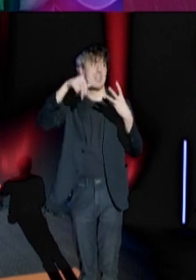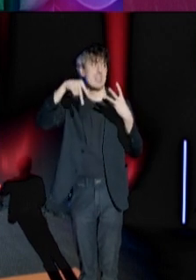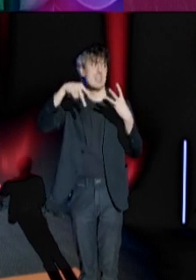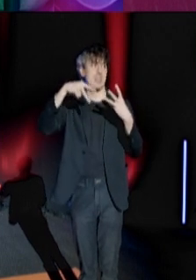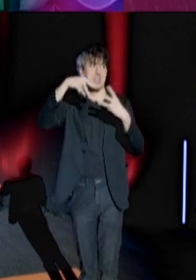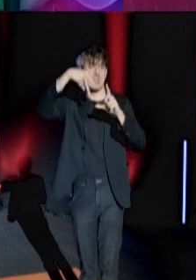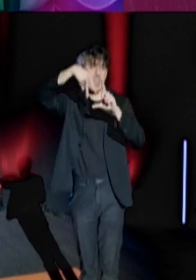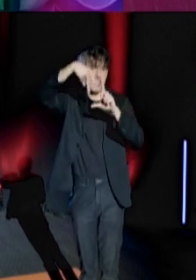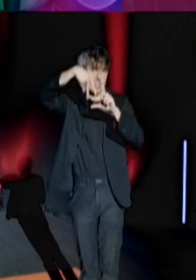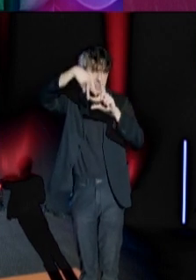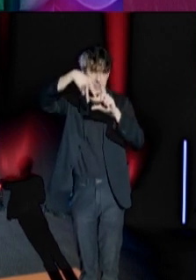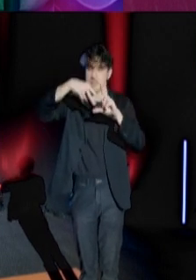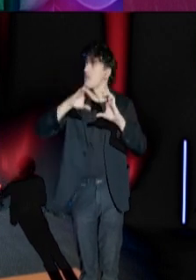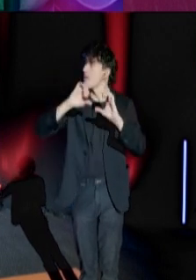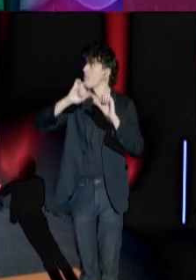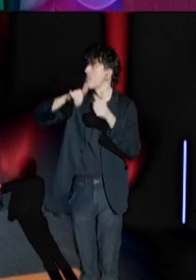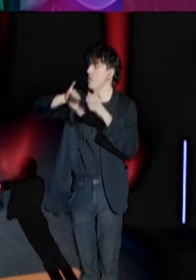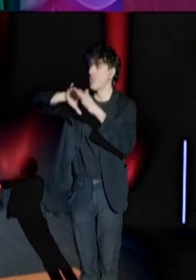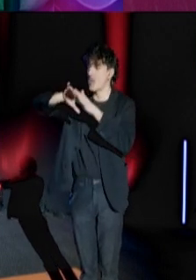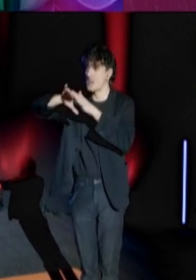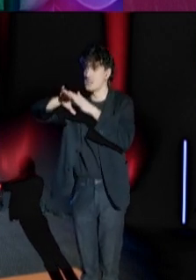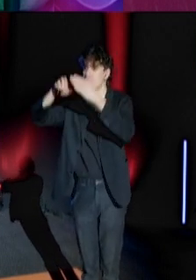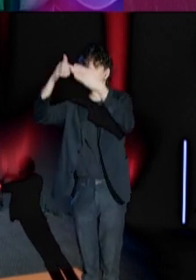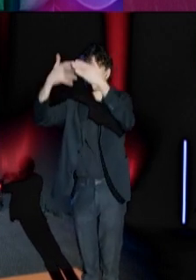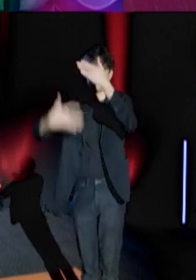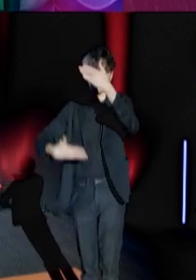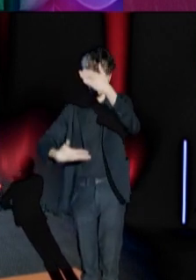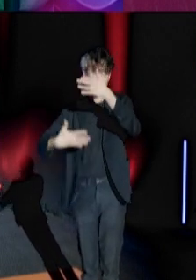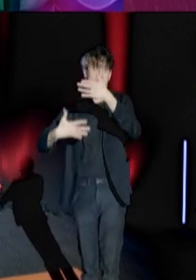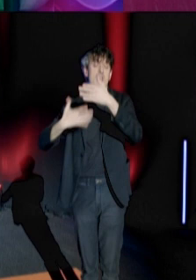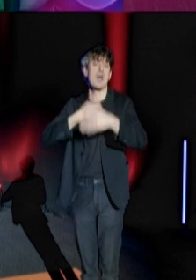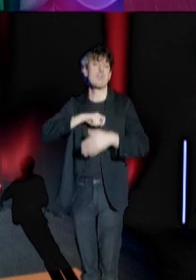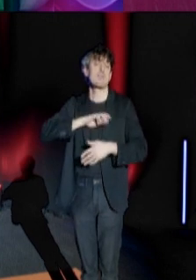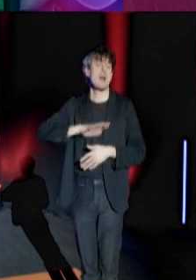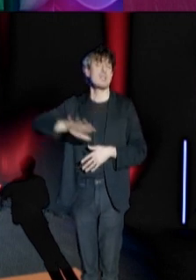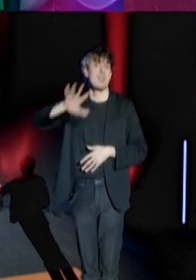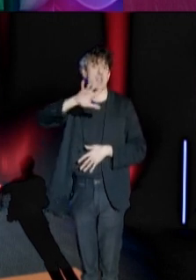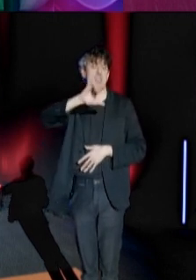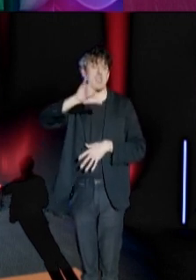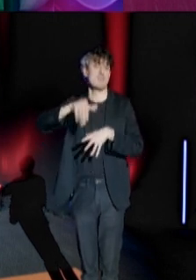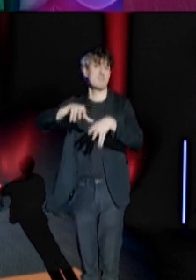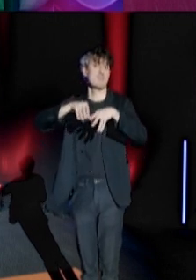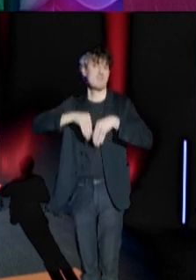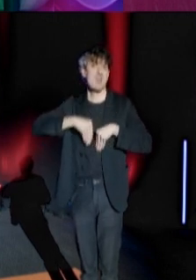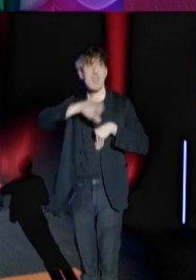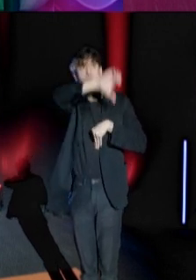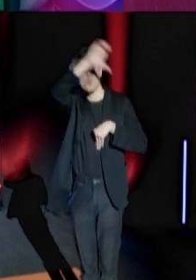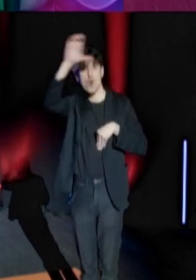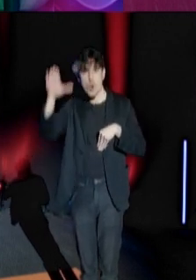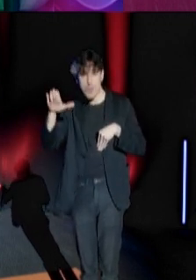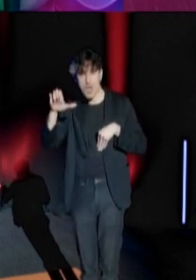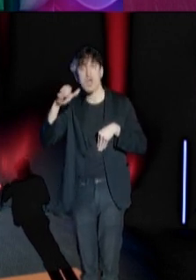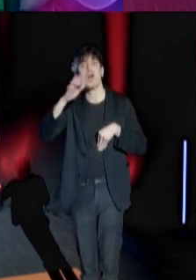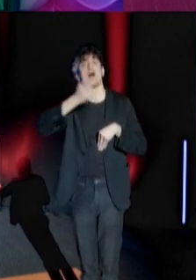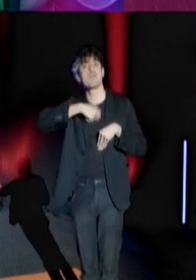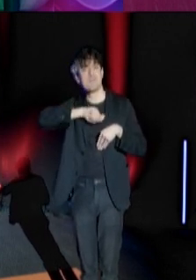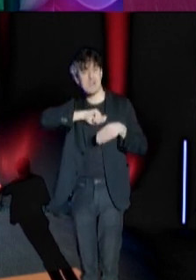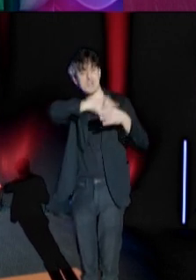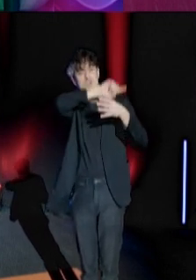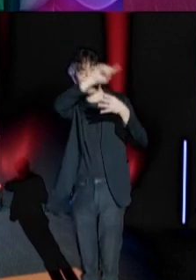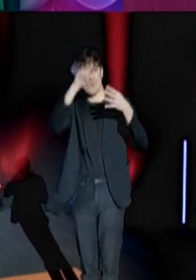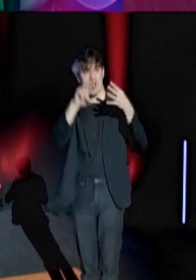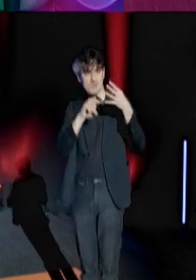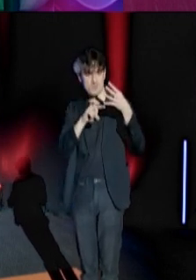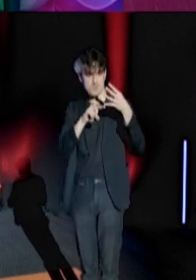por la derecha Esta es la adopción de ía generativa en España somos el cuarto país a nivel europeo eh estamos